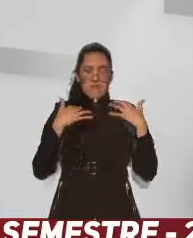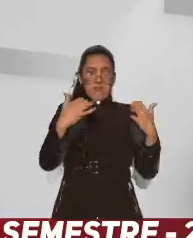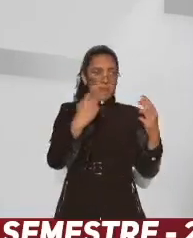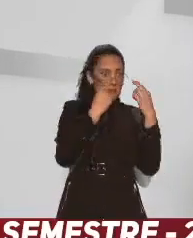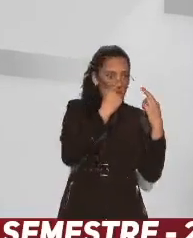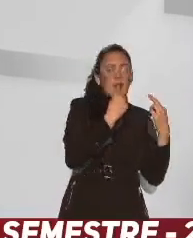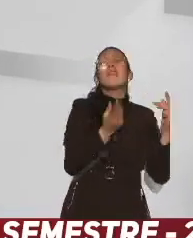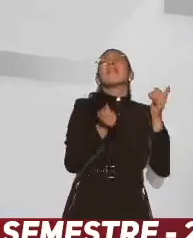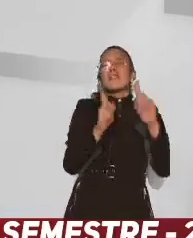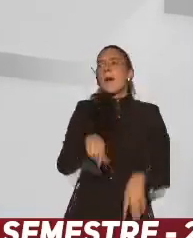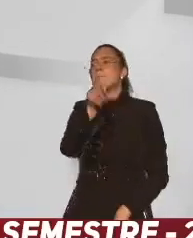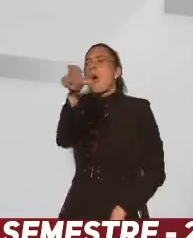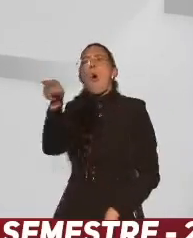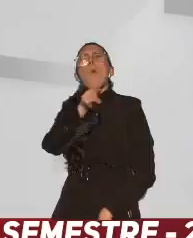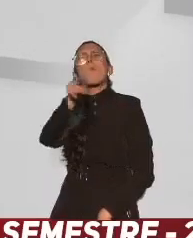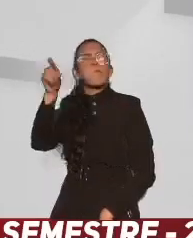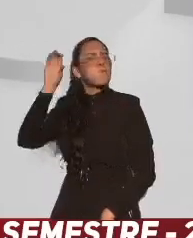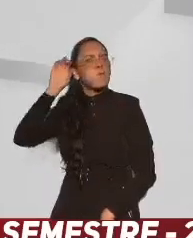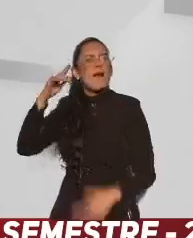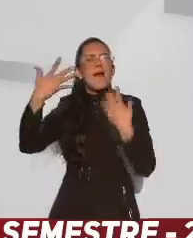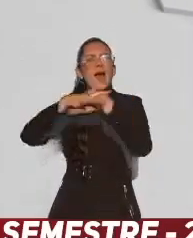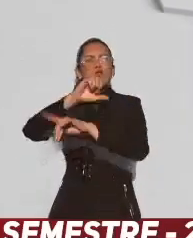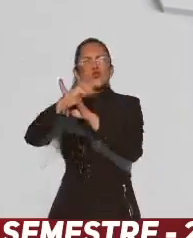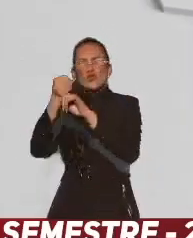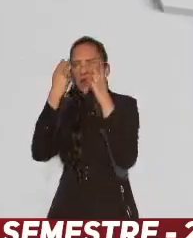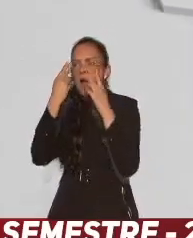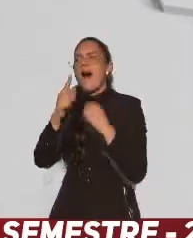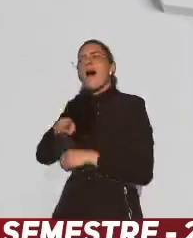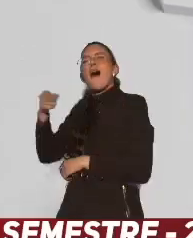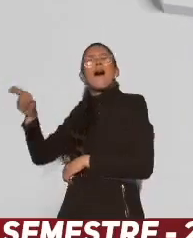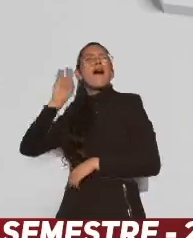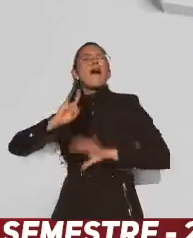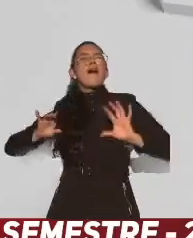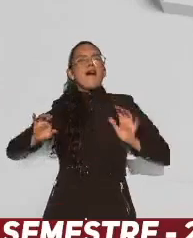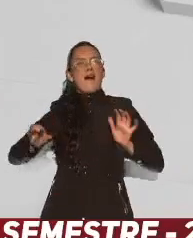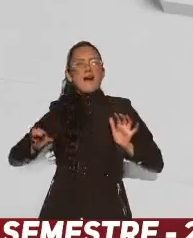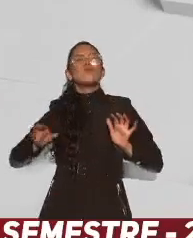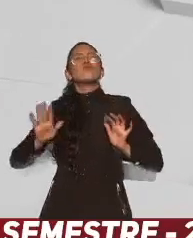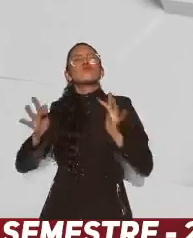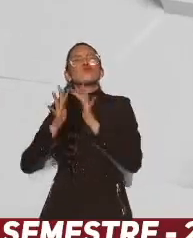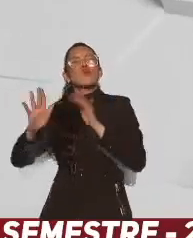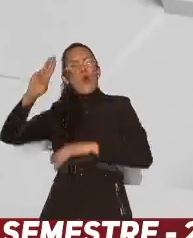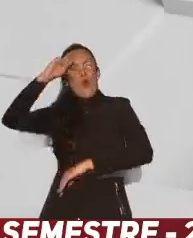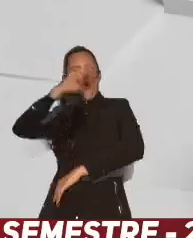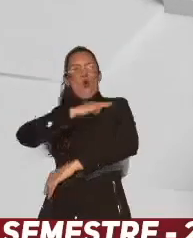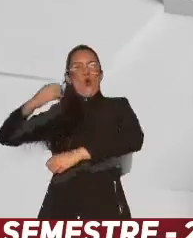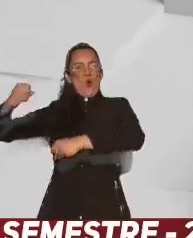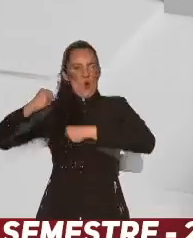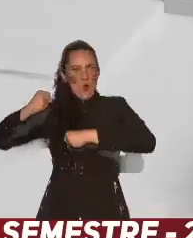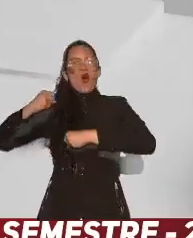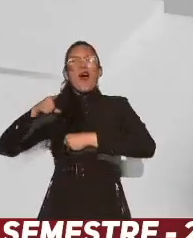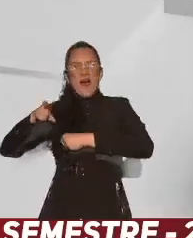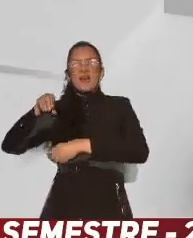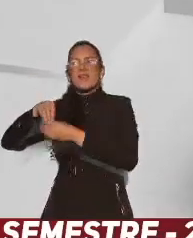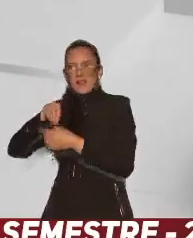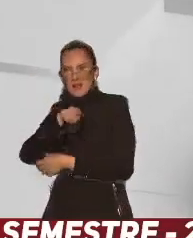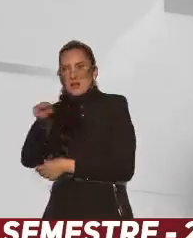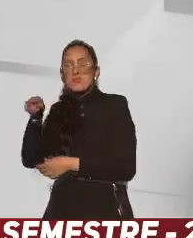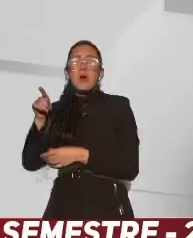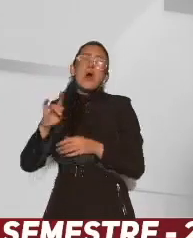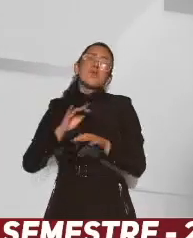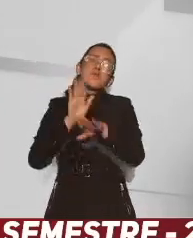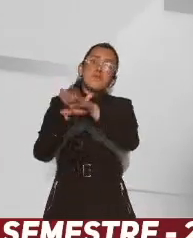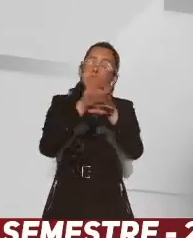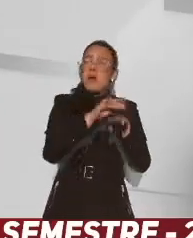redes sociales, a través de las emisoras del Ejército Colombia Estéreo, y que se han conectado también de manera virtual, que nos dejan sus preguntas,